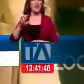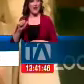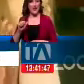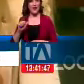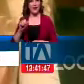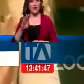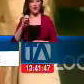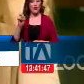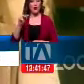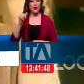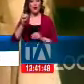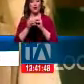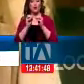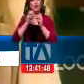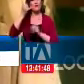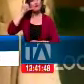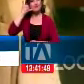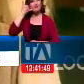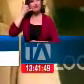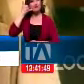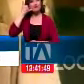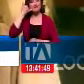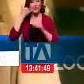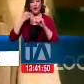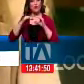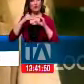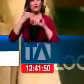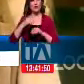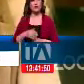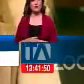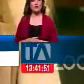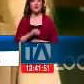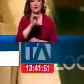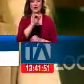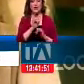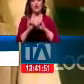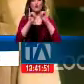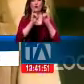de teléfono tal y correos electrónicos